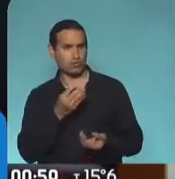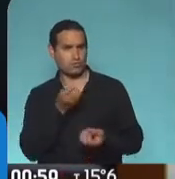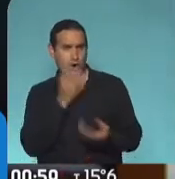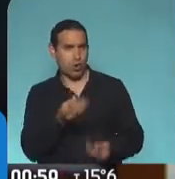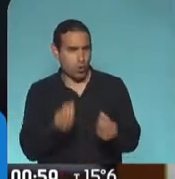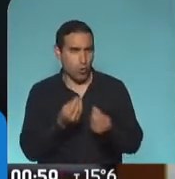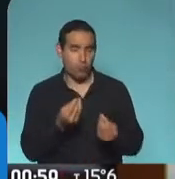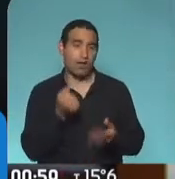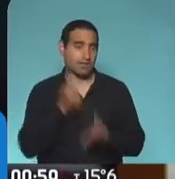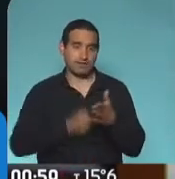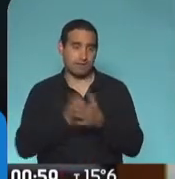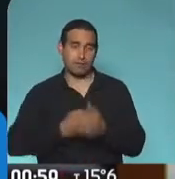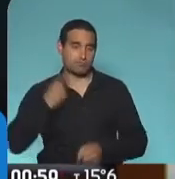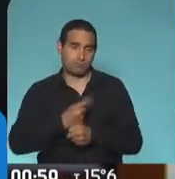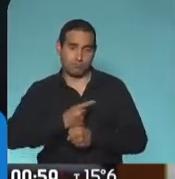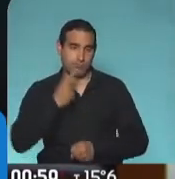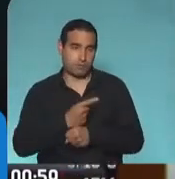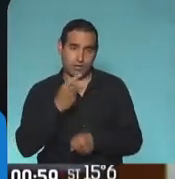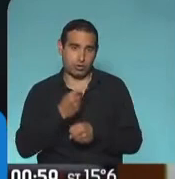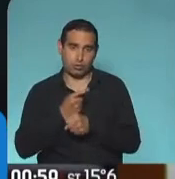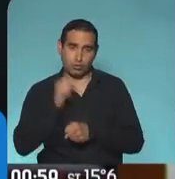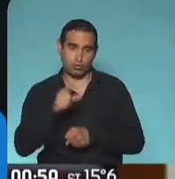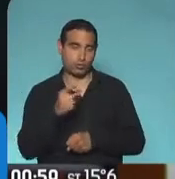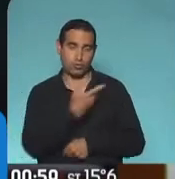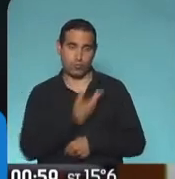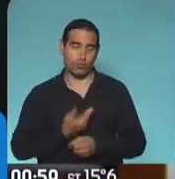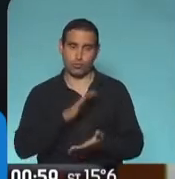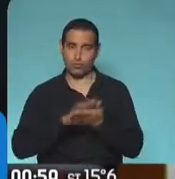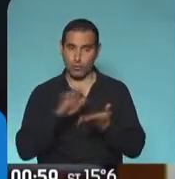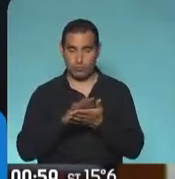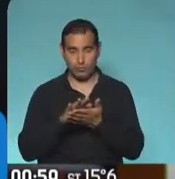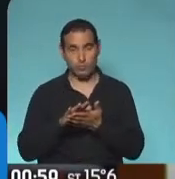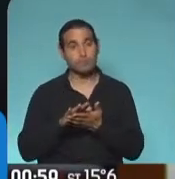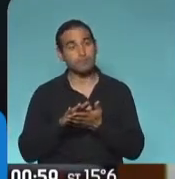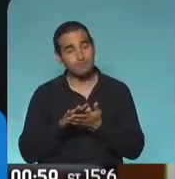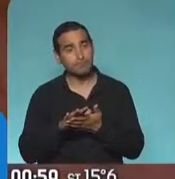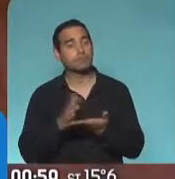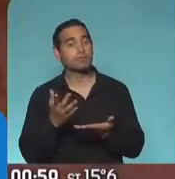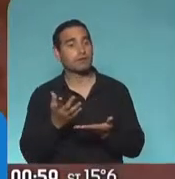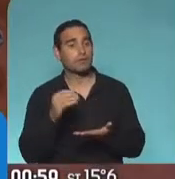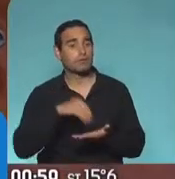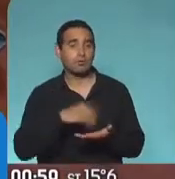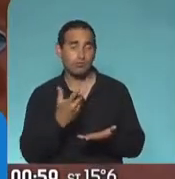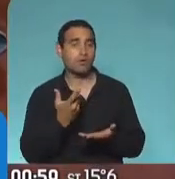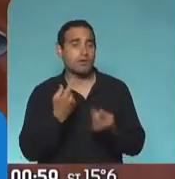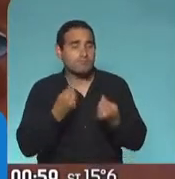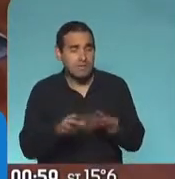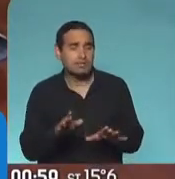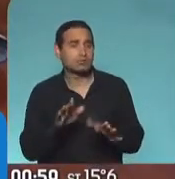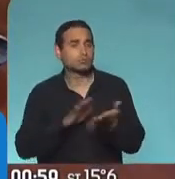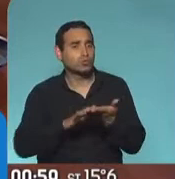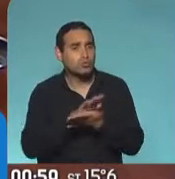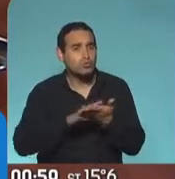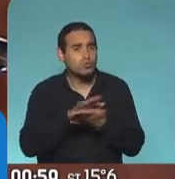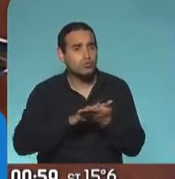ser el primer desafío de este nuevo contrato social que demanda entre otras cuestiones empezar a resolver este